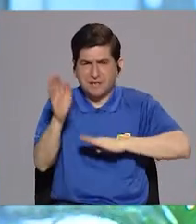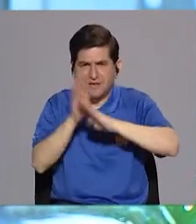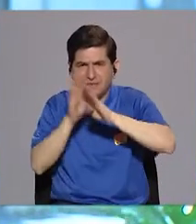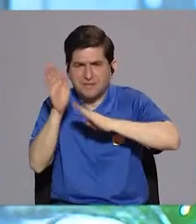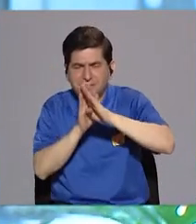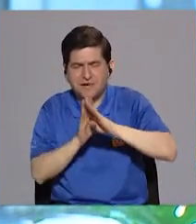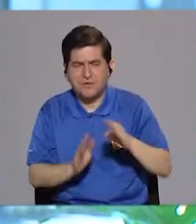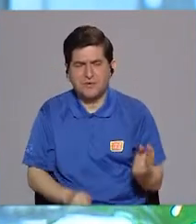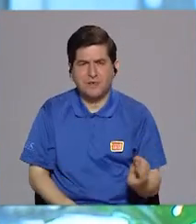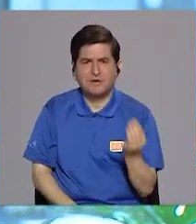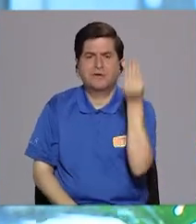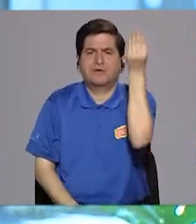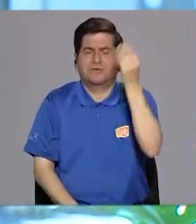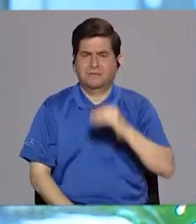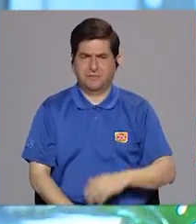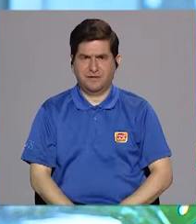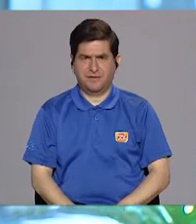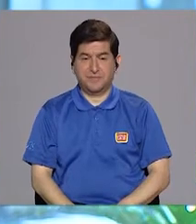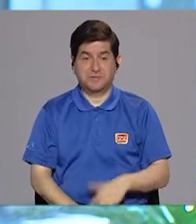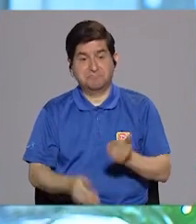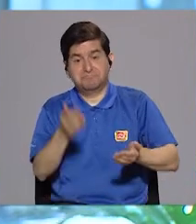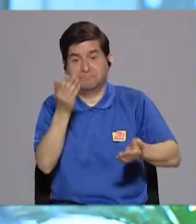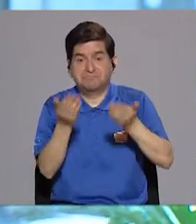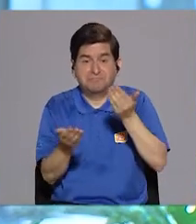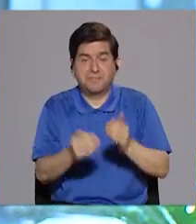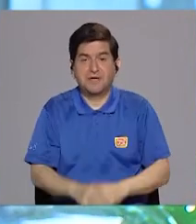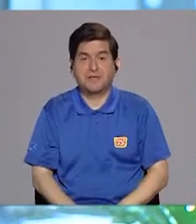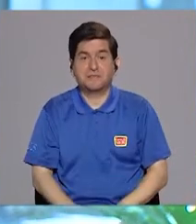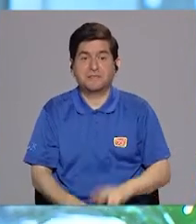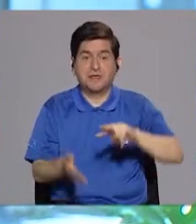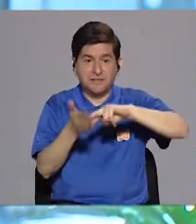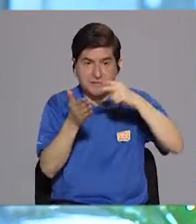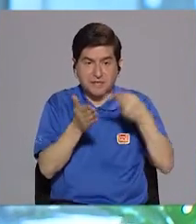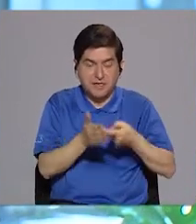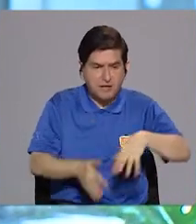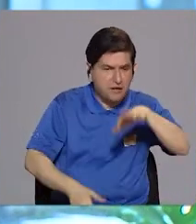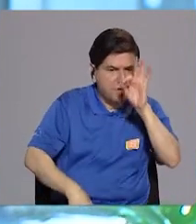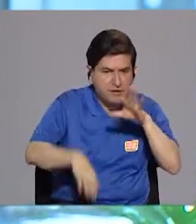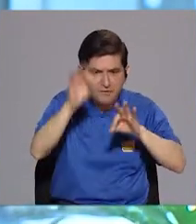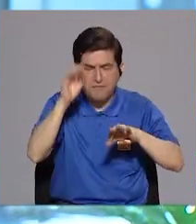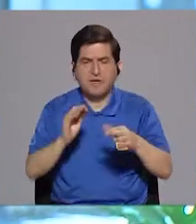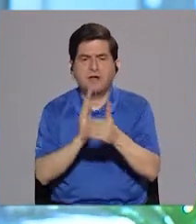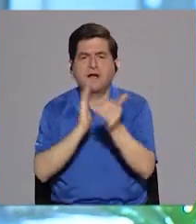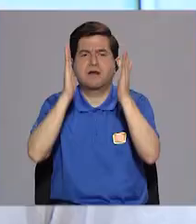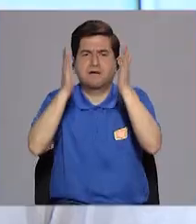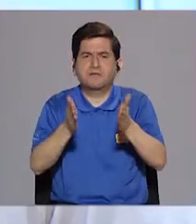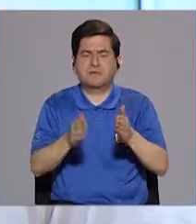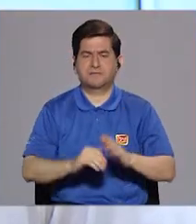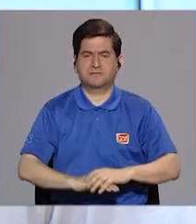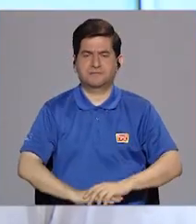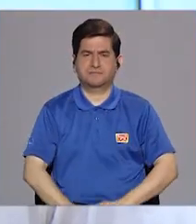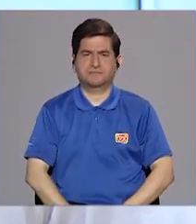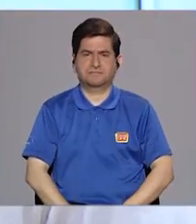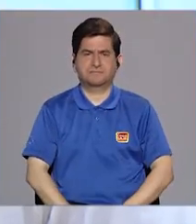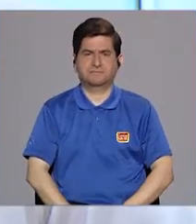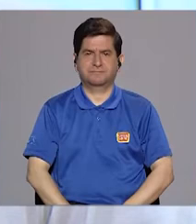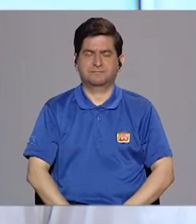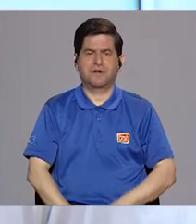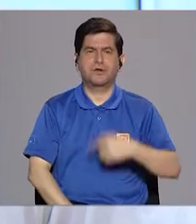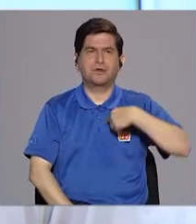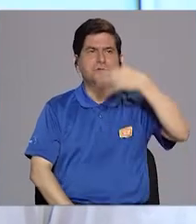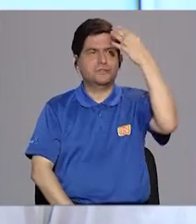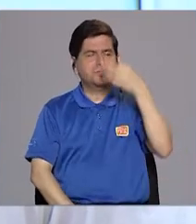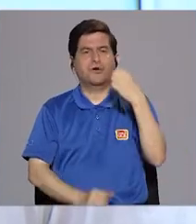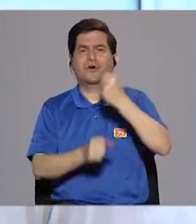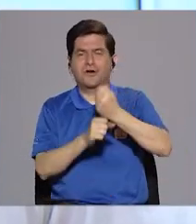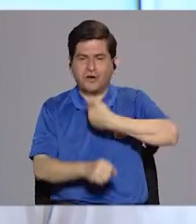esos jóvenes que de algún modo hace una gran selección desde quiénes son los talentosos. Sí, bueno, yo creo que